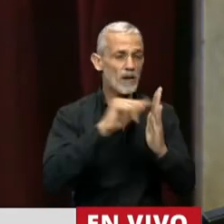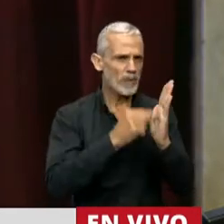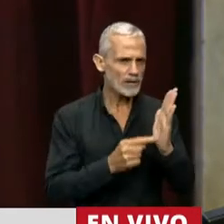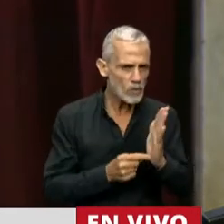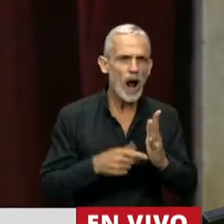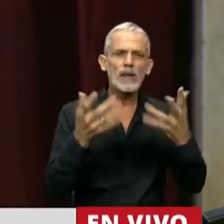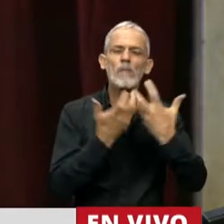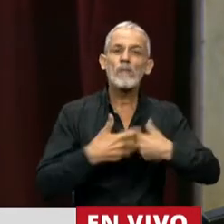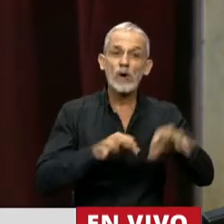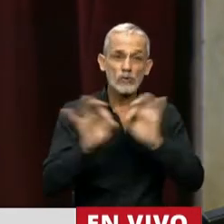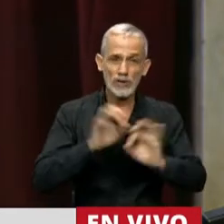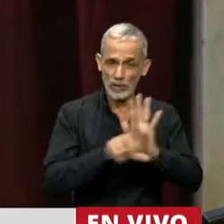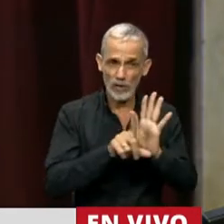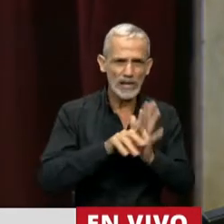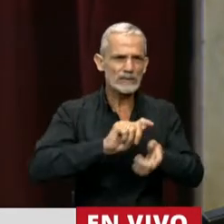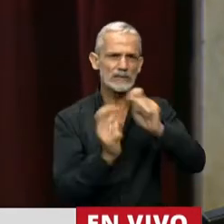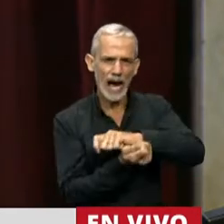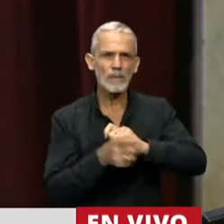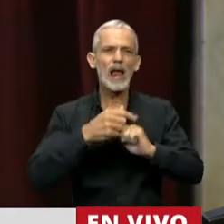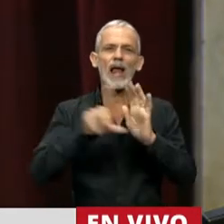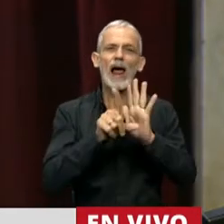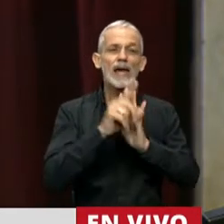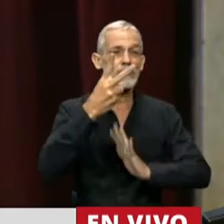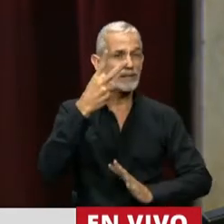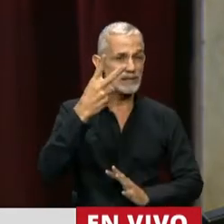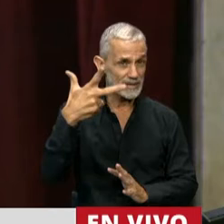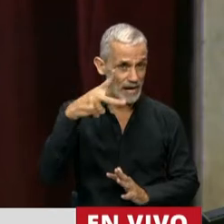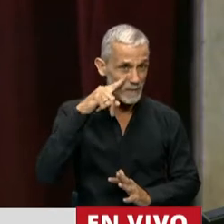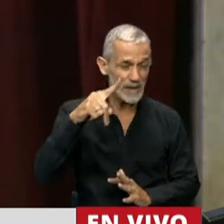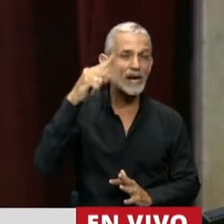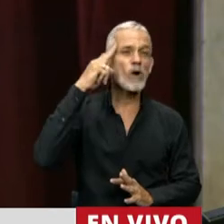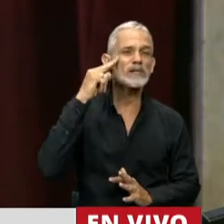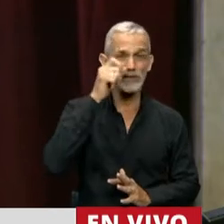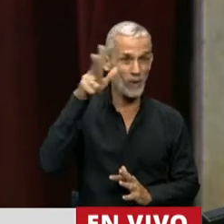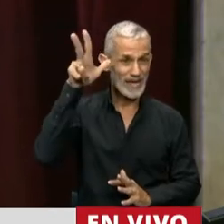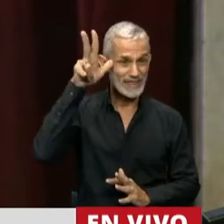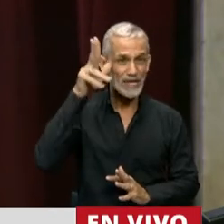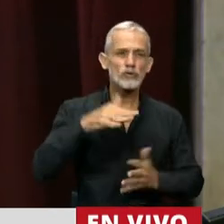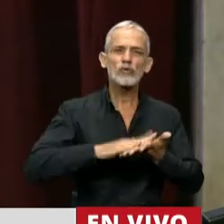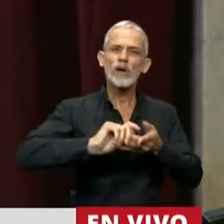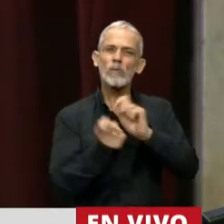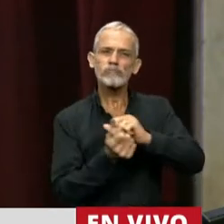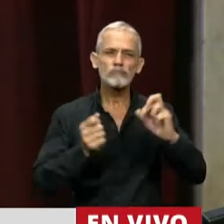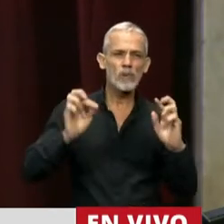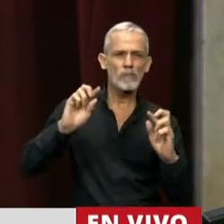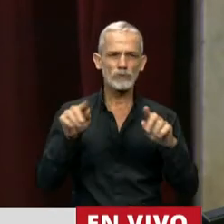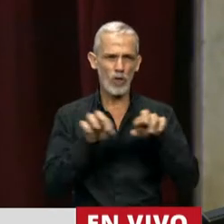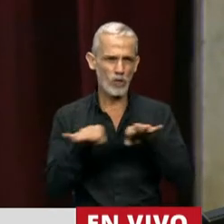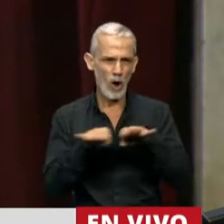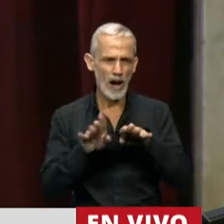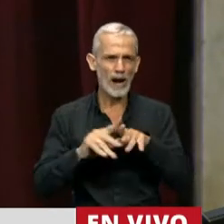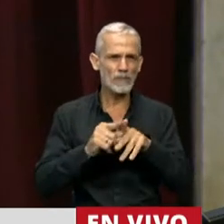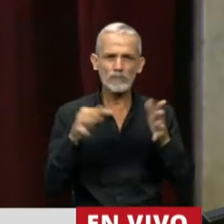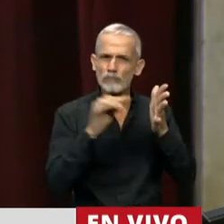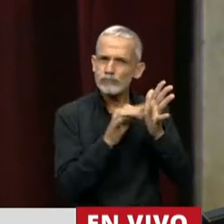en el proyecto de ley por el cual se modifica la Ley 23.928 de convertibilidad, sobre excepción a